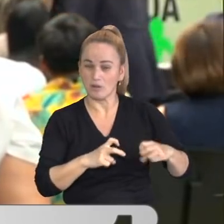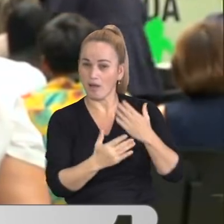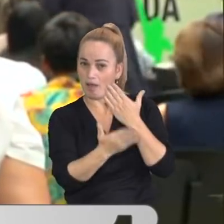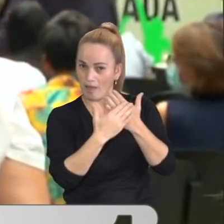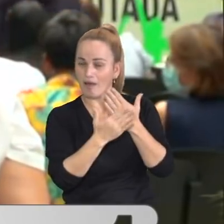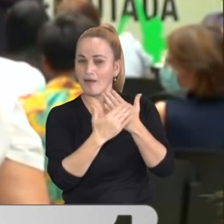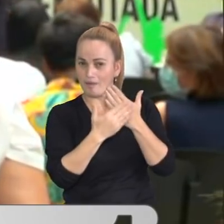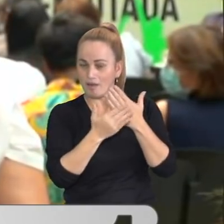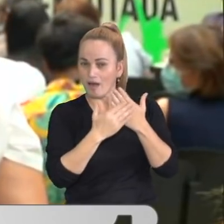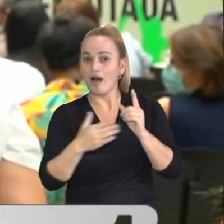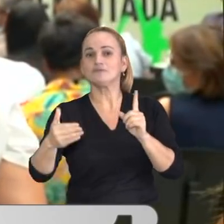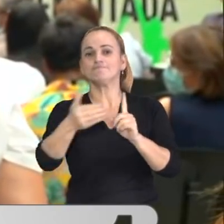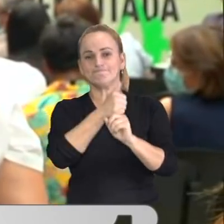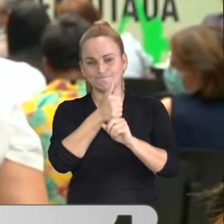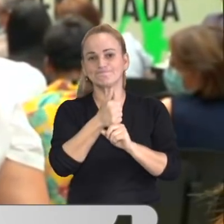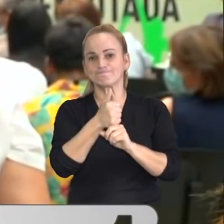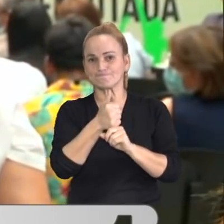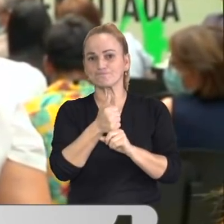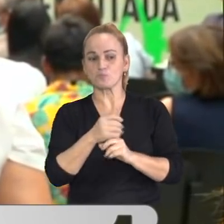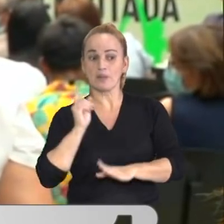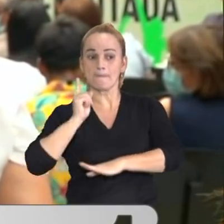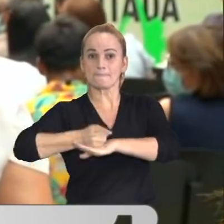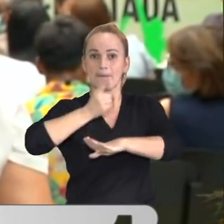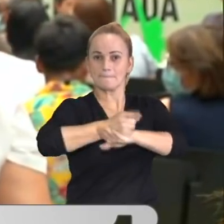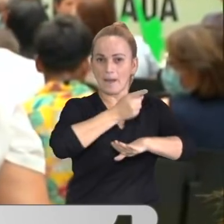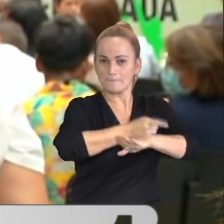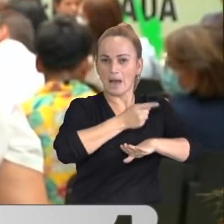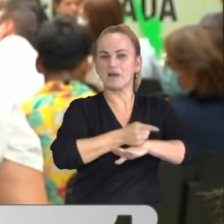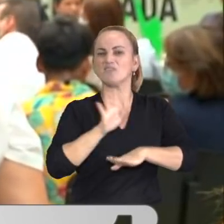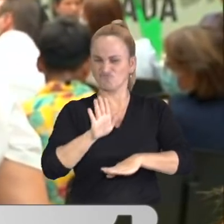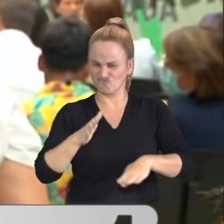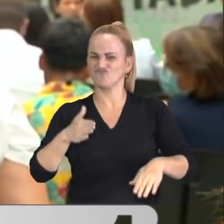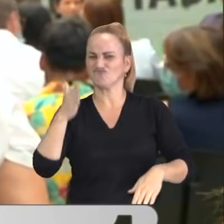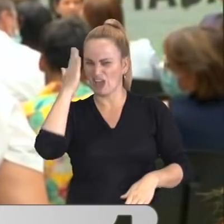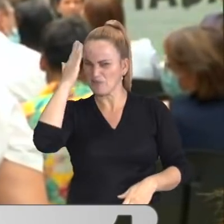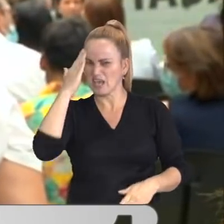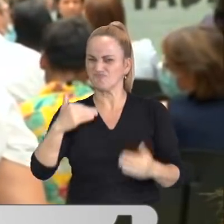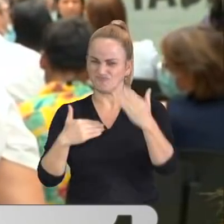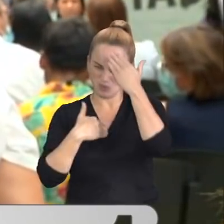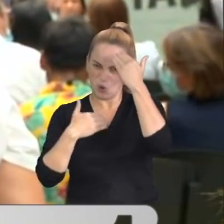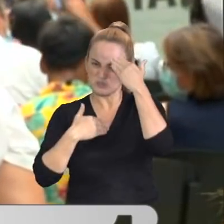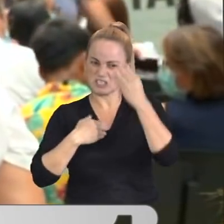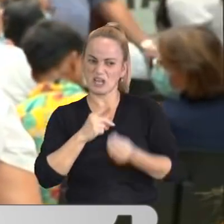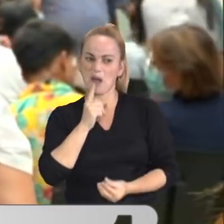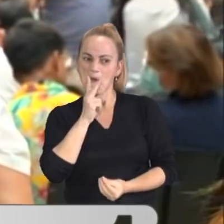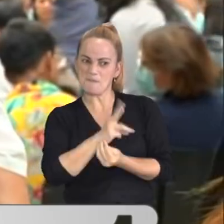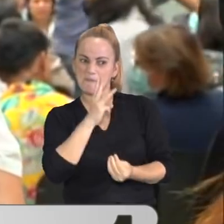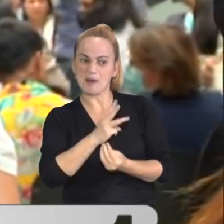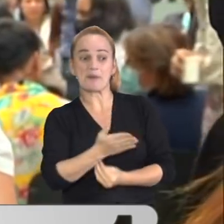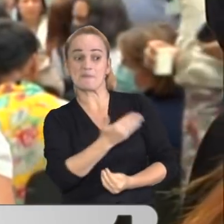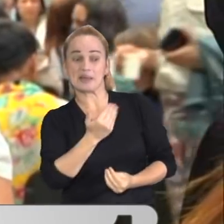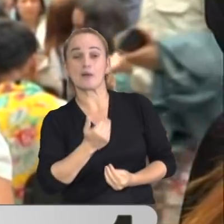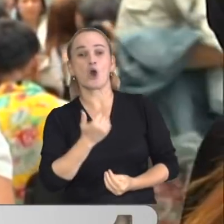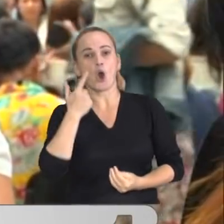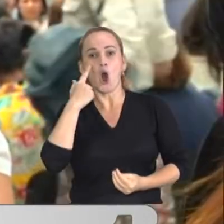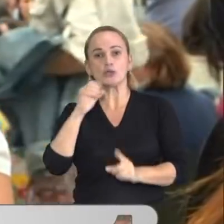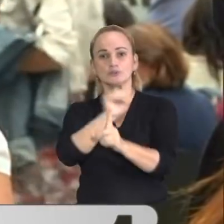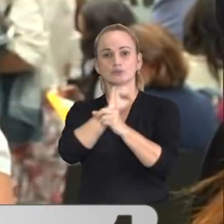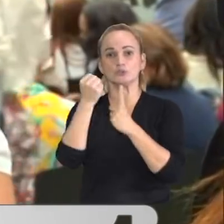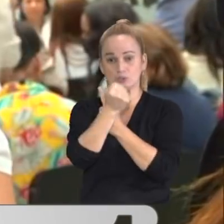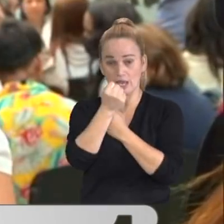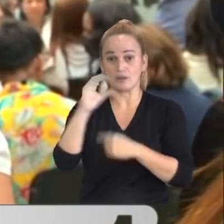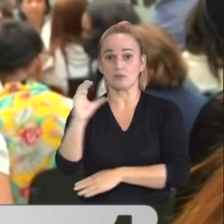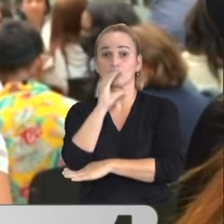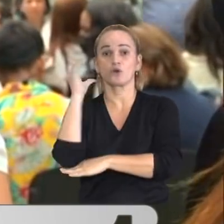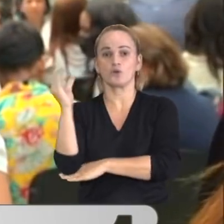podemos encontrar es que era sistemático y a conciencia el reclutamiento de menores de 15 años. Como sociedad,